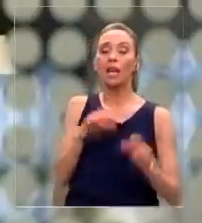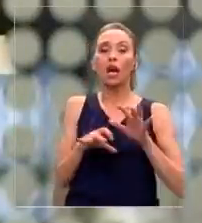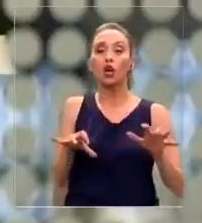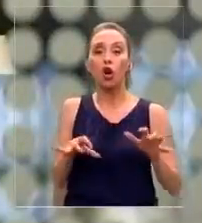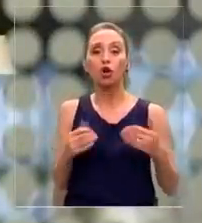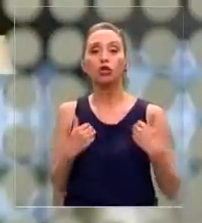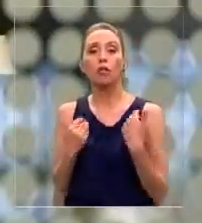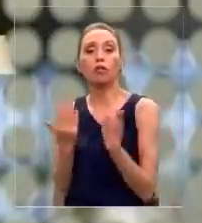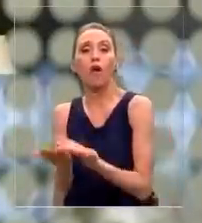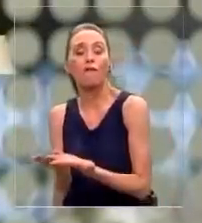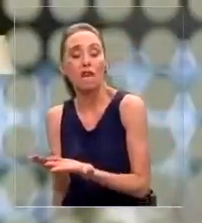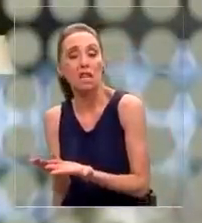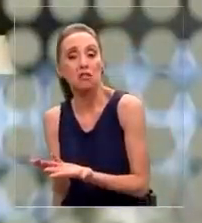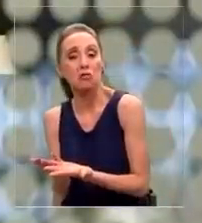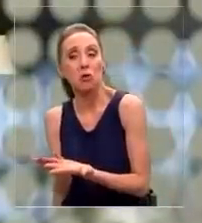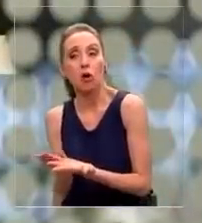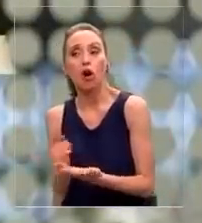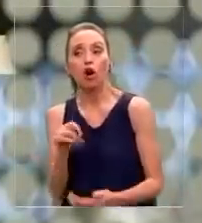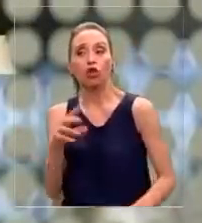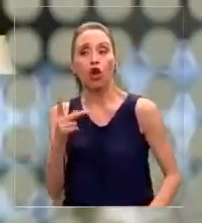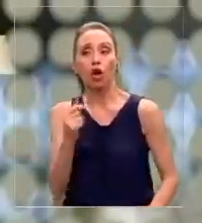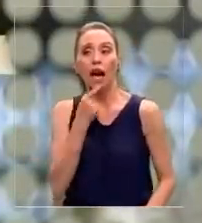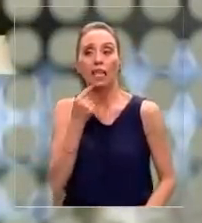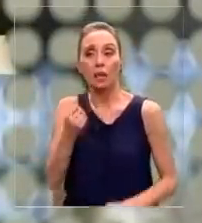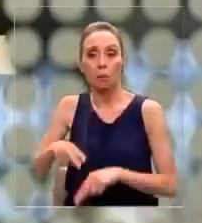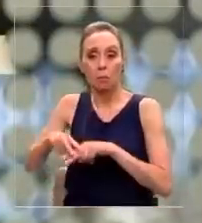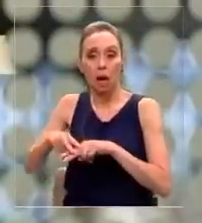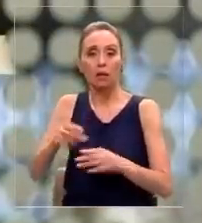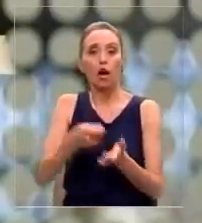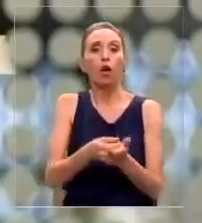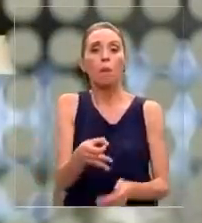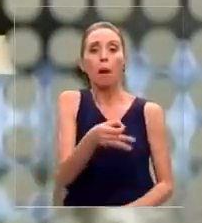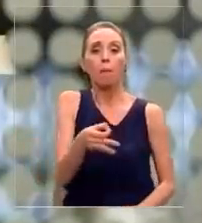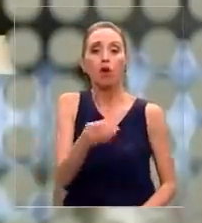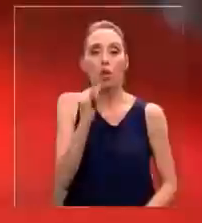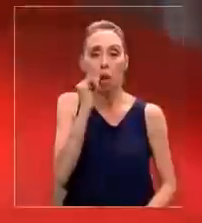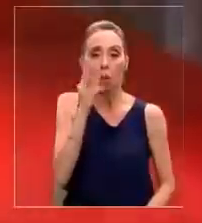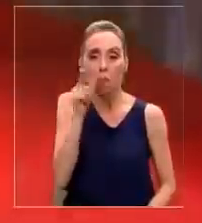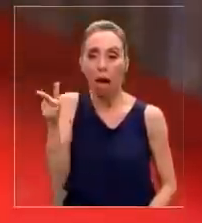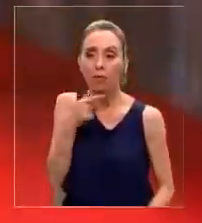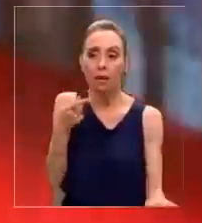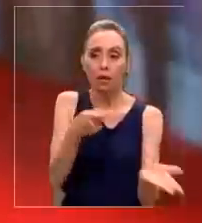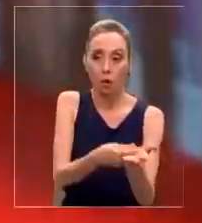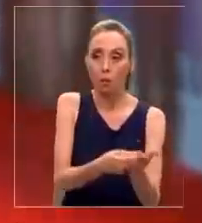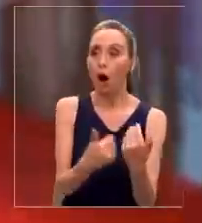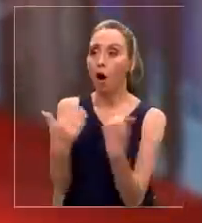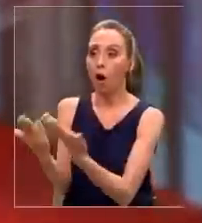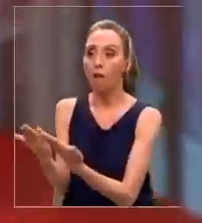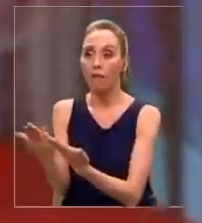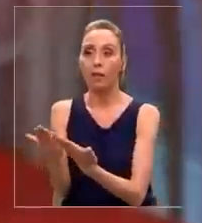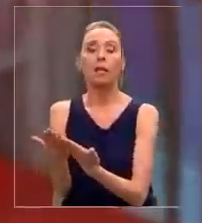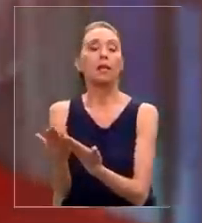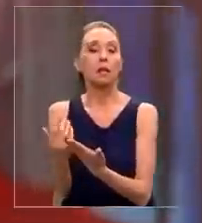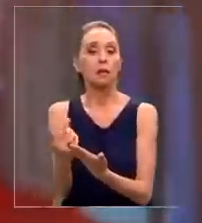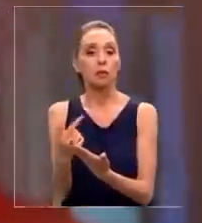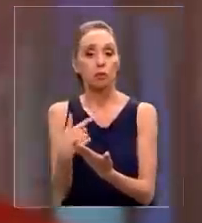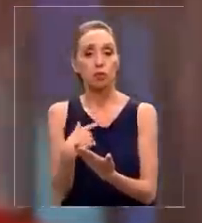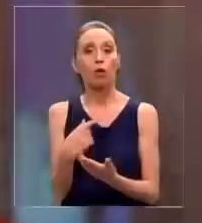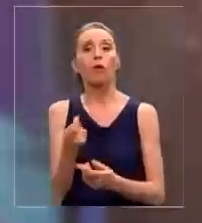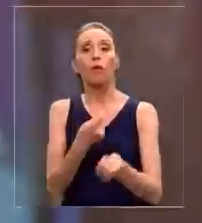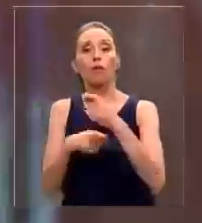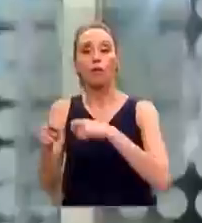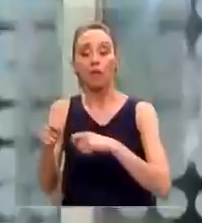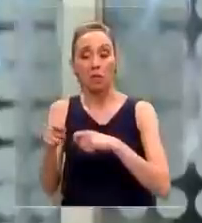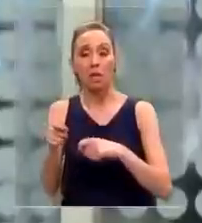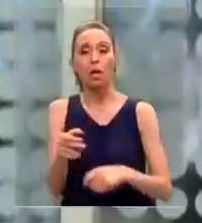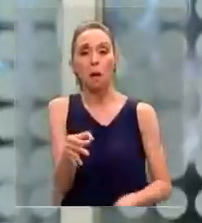podía ofrecer, no, que Tonga quería invertir en monedas de plata y le ofrecí monedas de plata. Le facturé unas monedas de